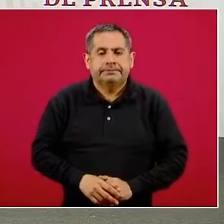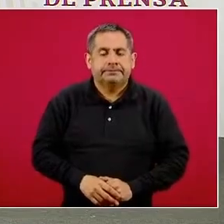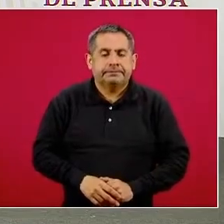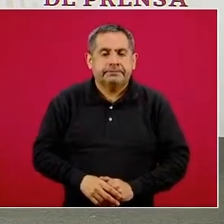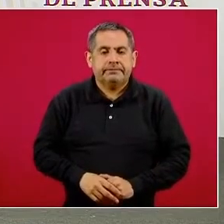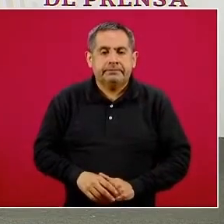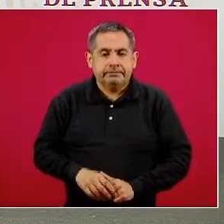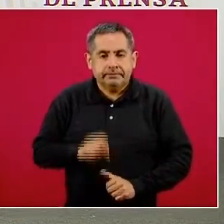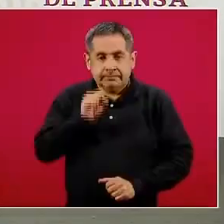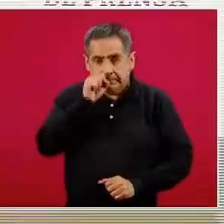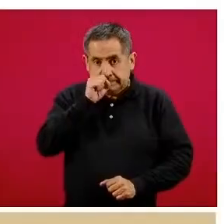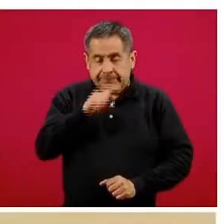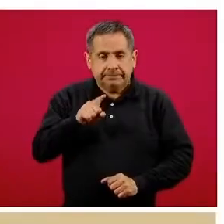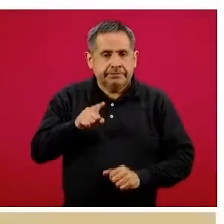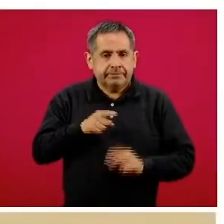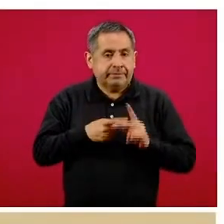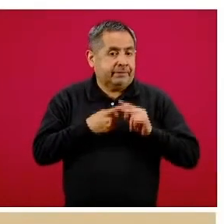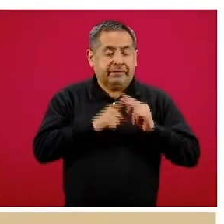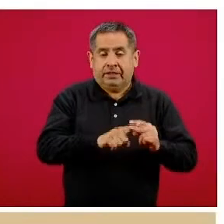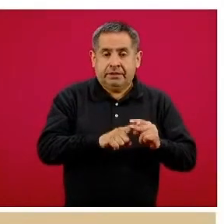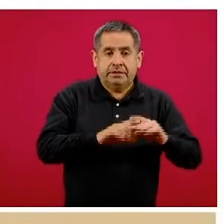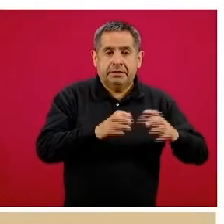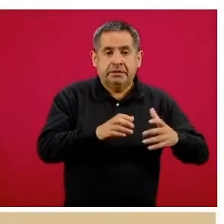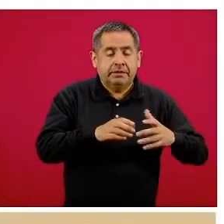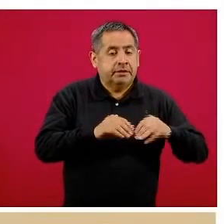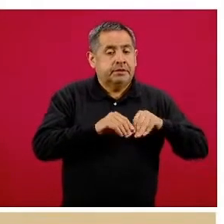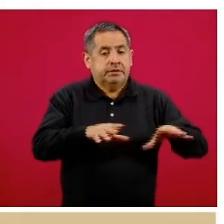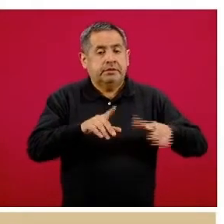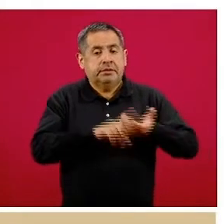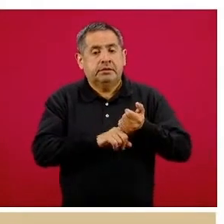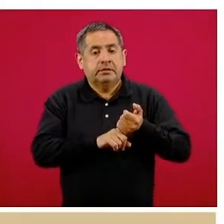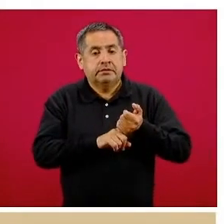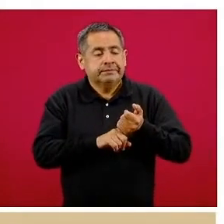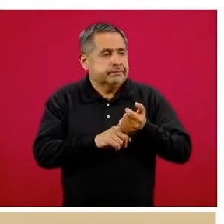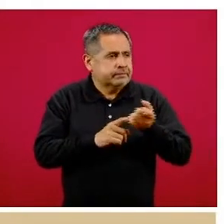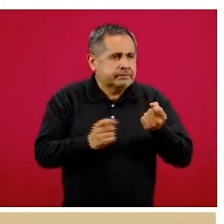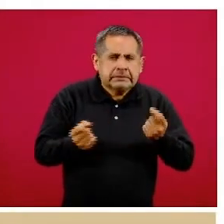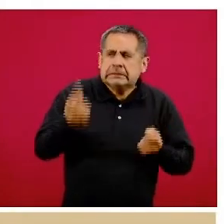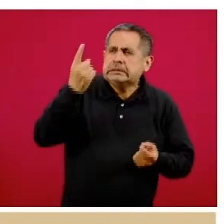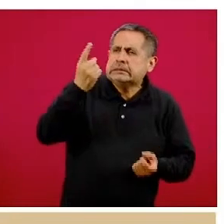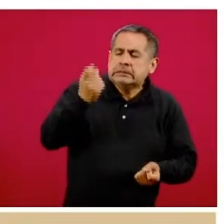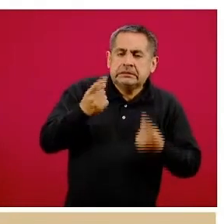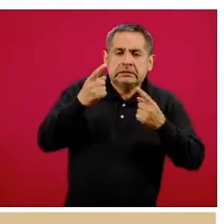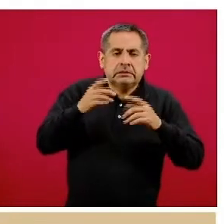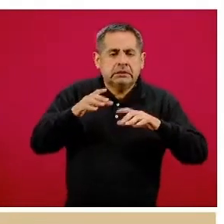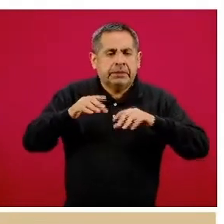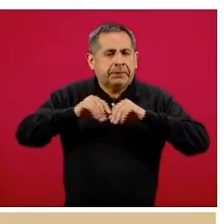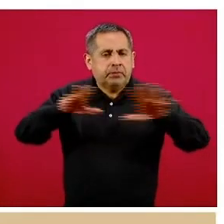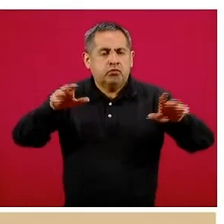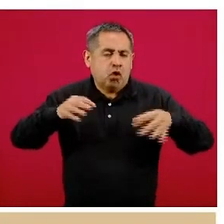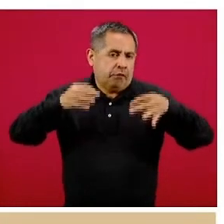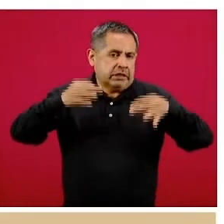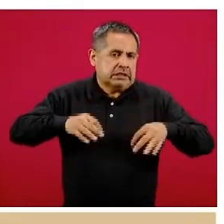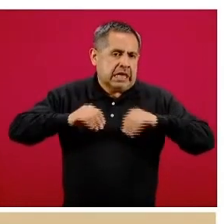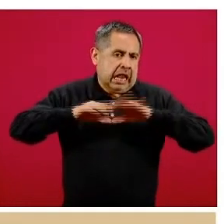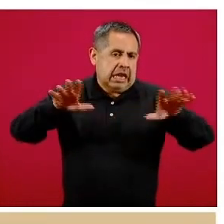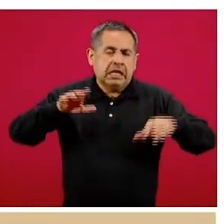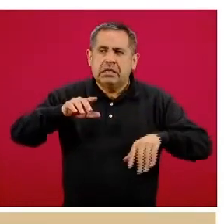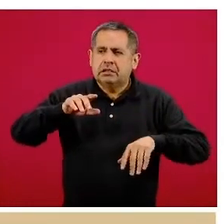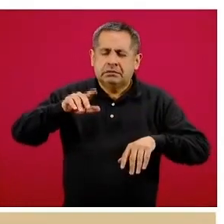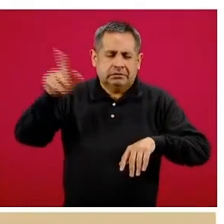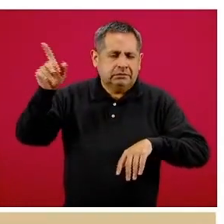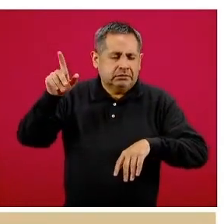Entonces, desde la aparición, ¿no?, de los primeros reportes en medios oficiales y no